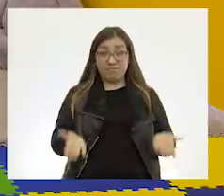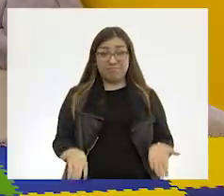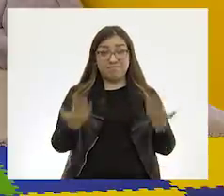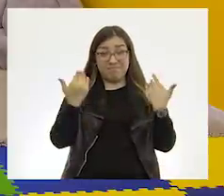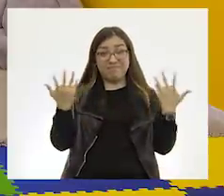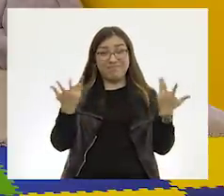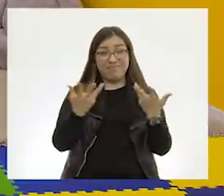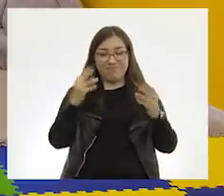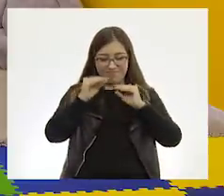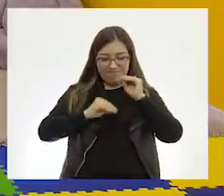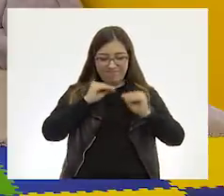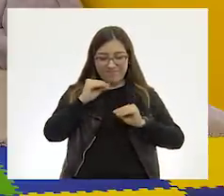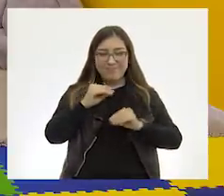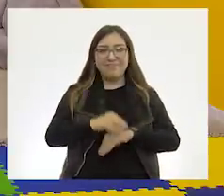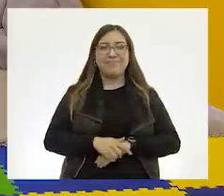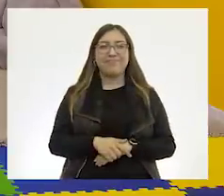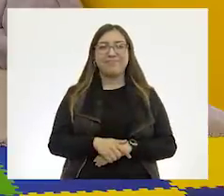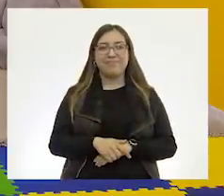a la obra.